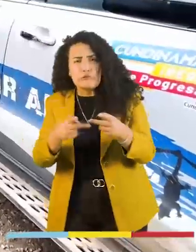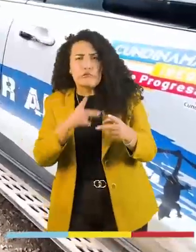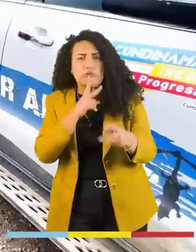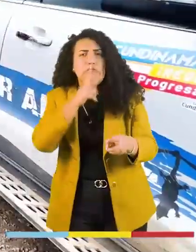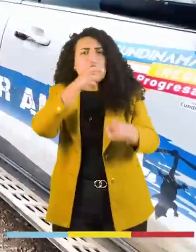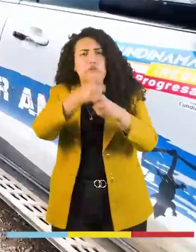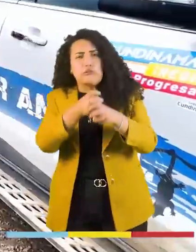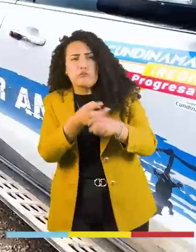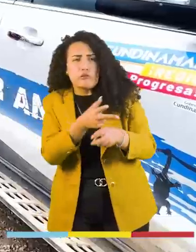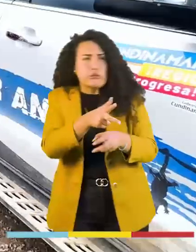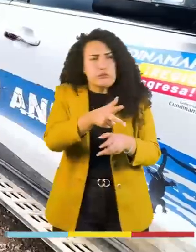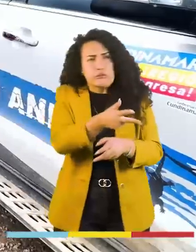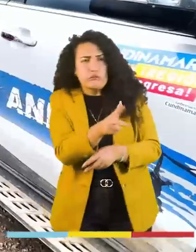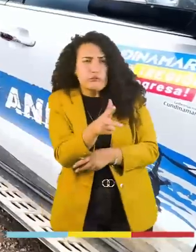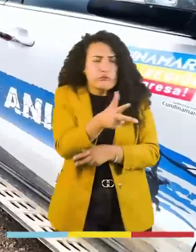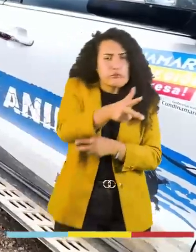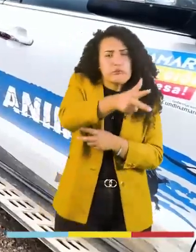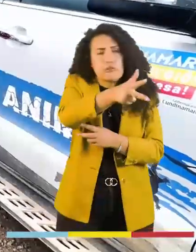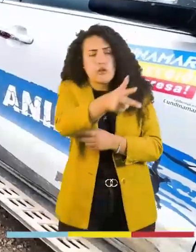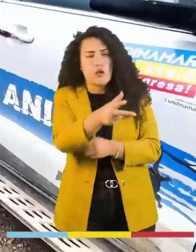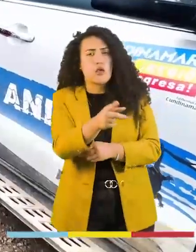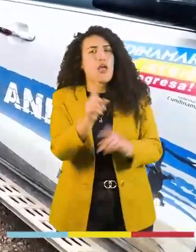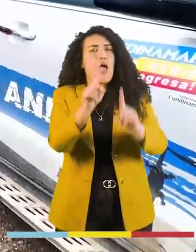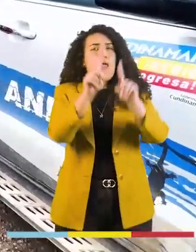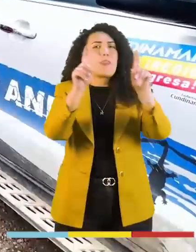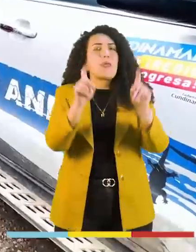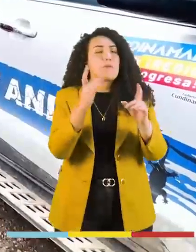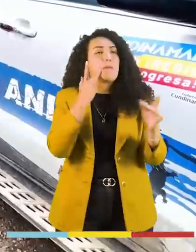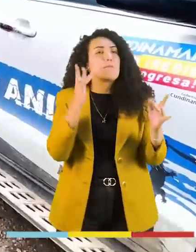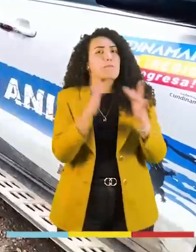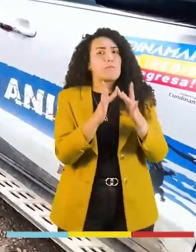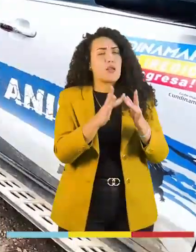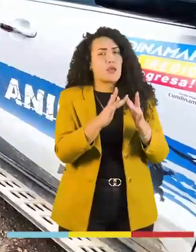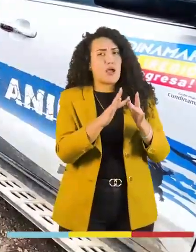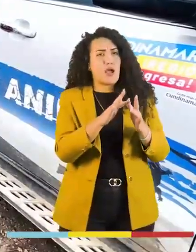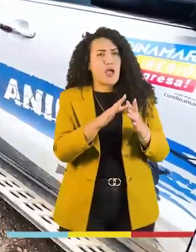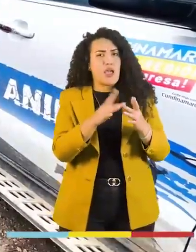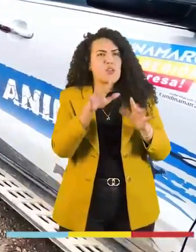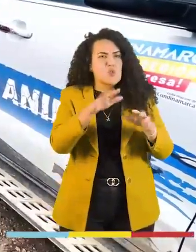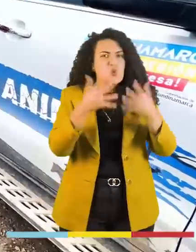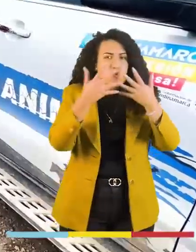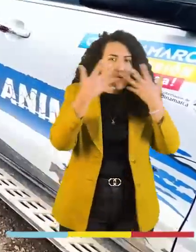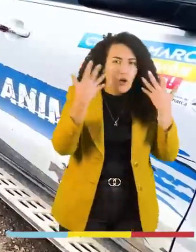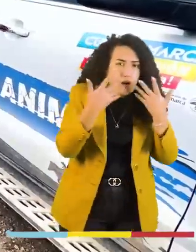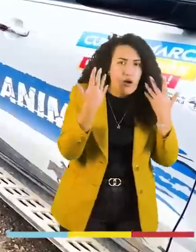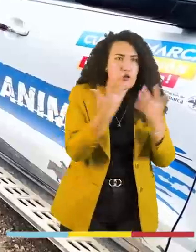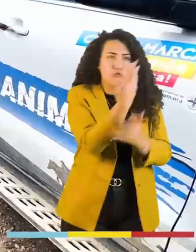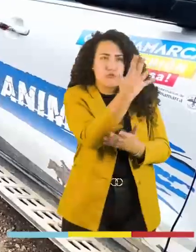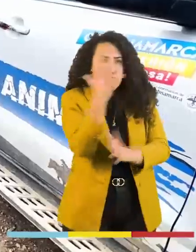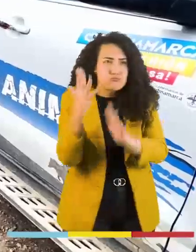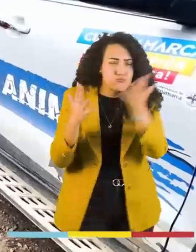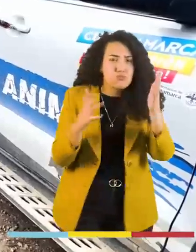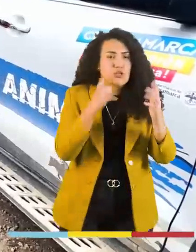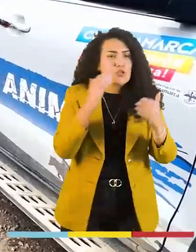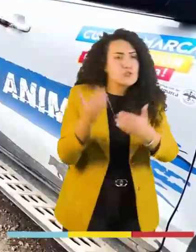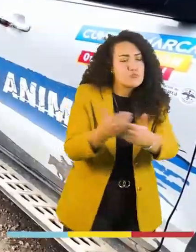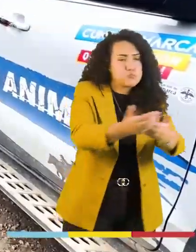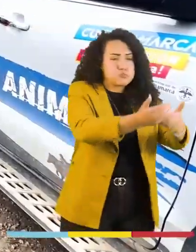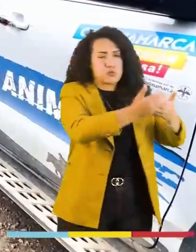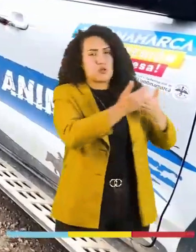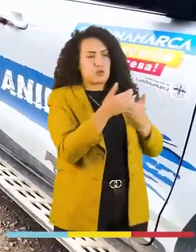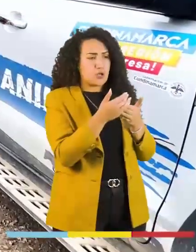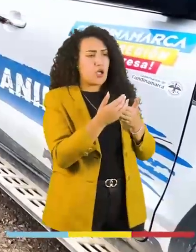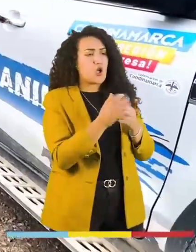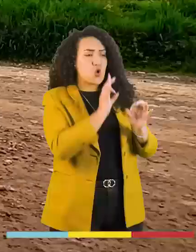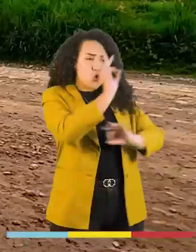difíciles para mirar problemáticas asociadas a perros ferales, a gatos ferales y poderlos esterilizar, poderlos capturar. capturar, poderlos llevar a un